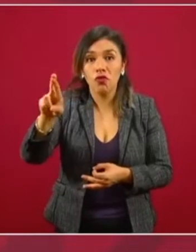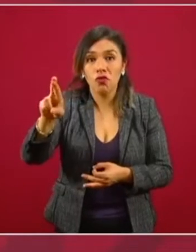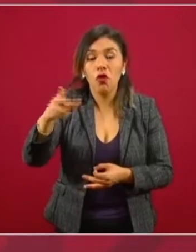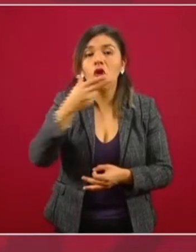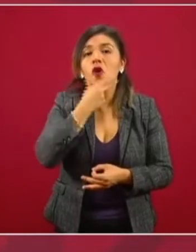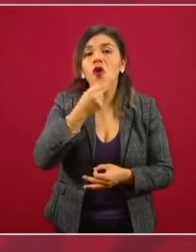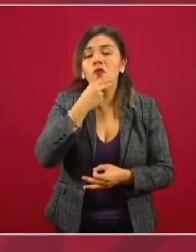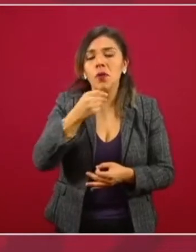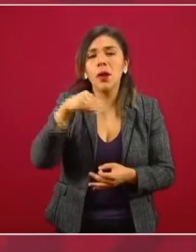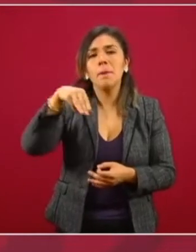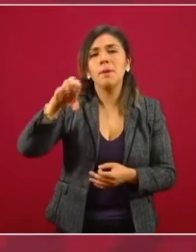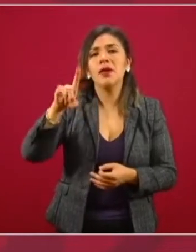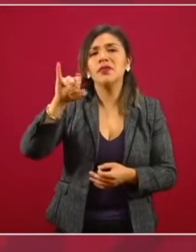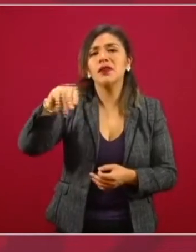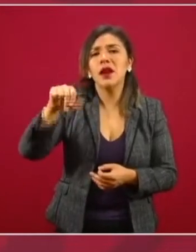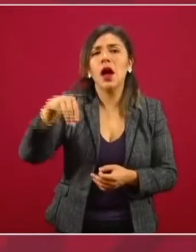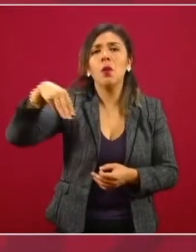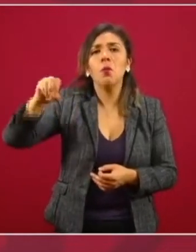Medina Mora,